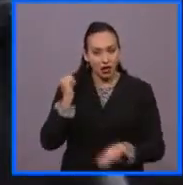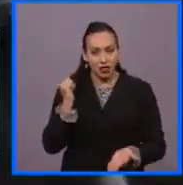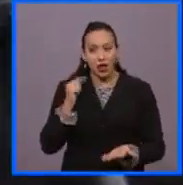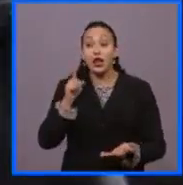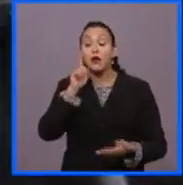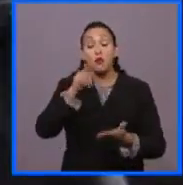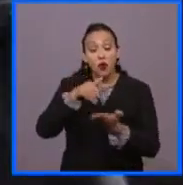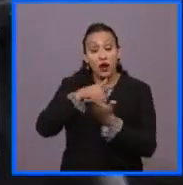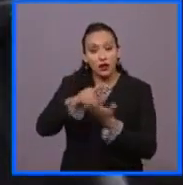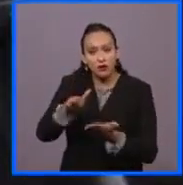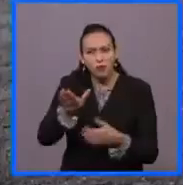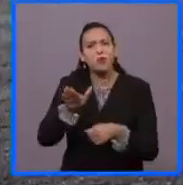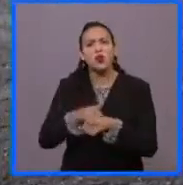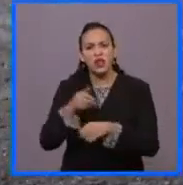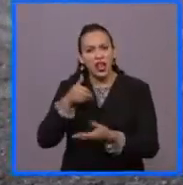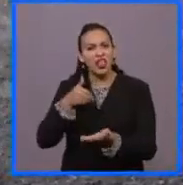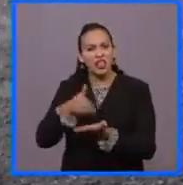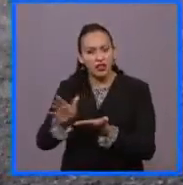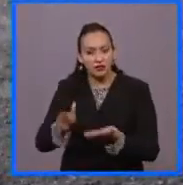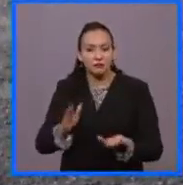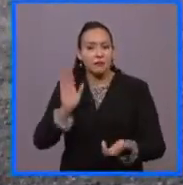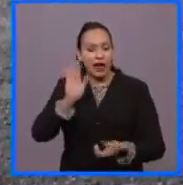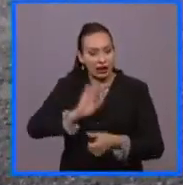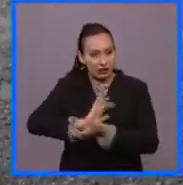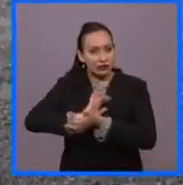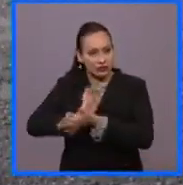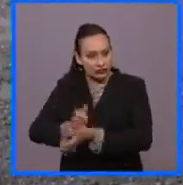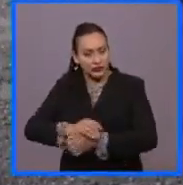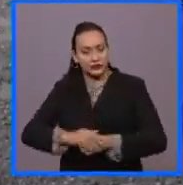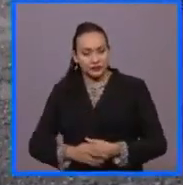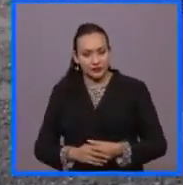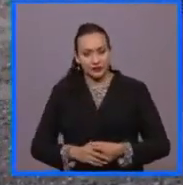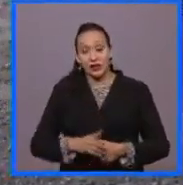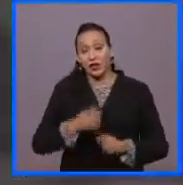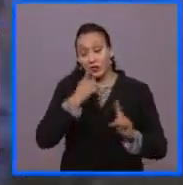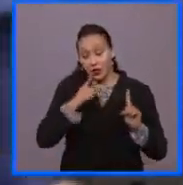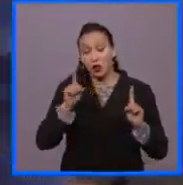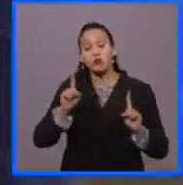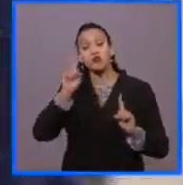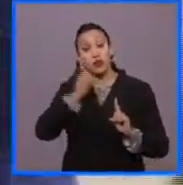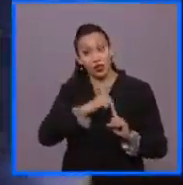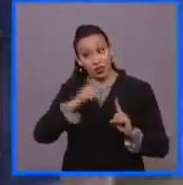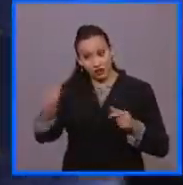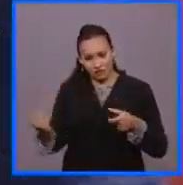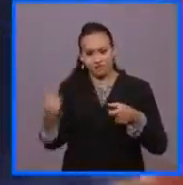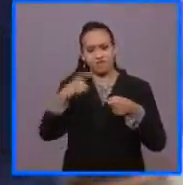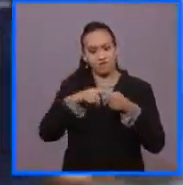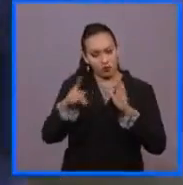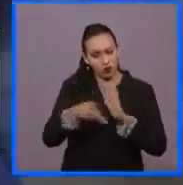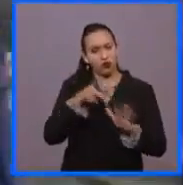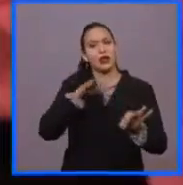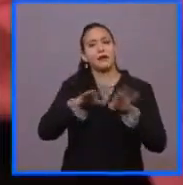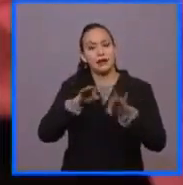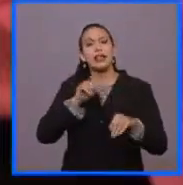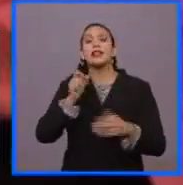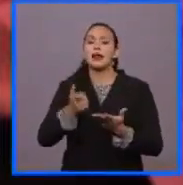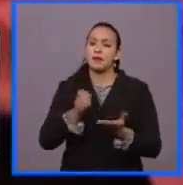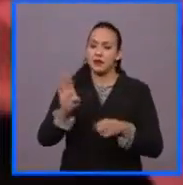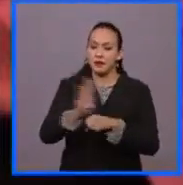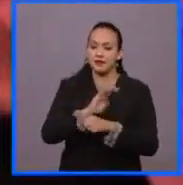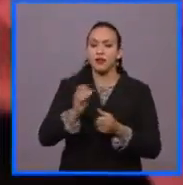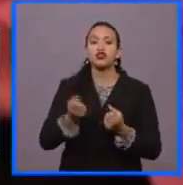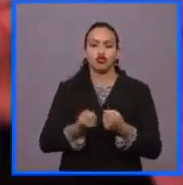presuntamente víctima de discriminación. Además, determinó que se le deberá continuar garantizando los beneficios sociales